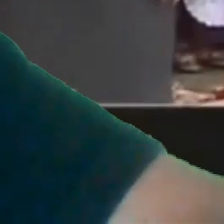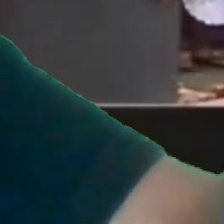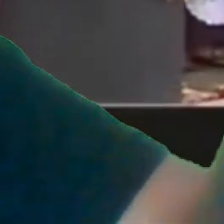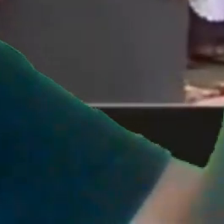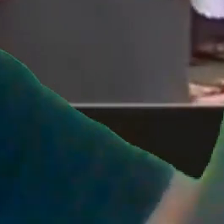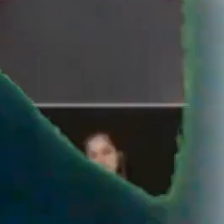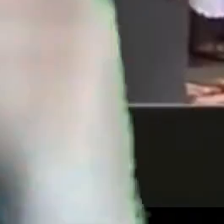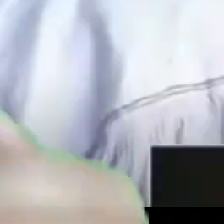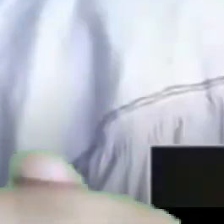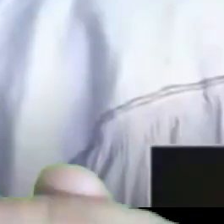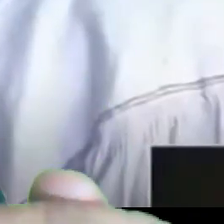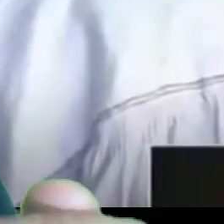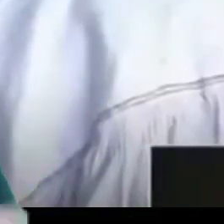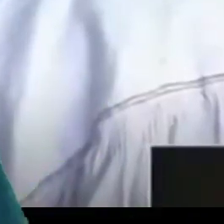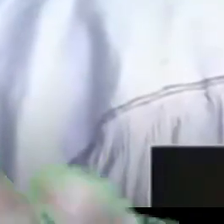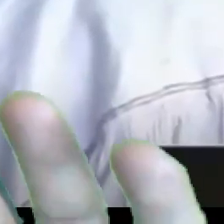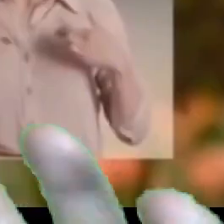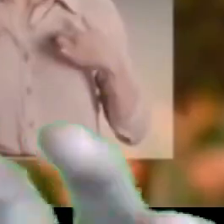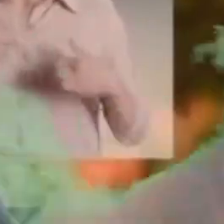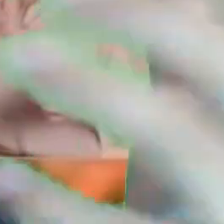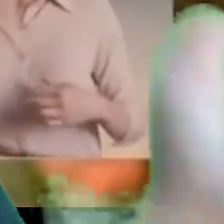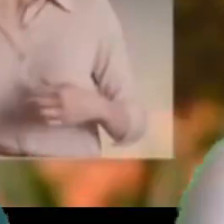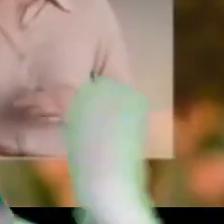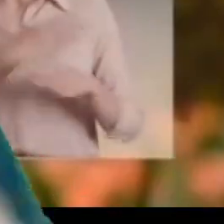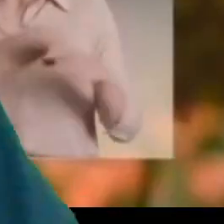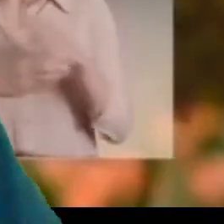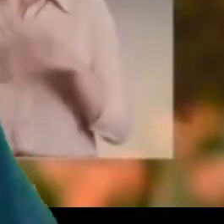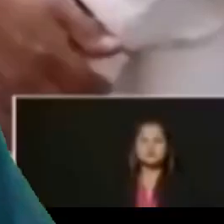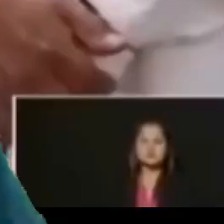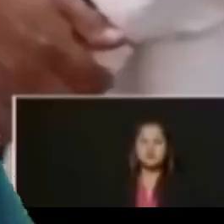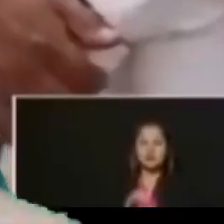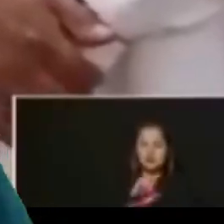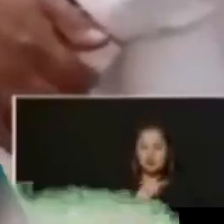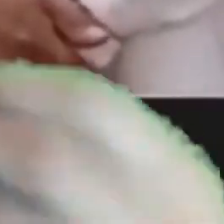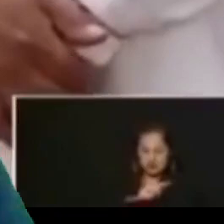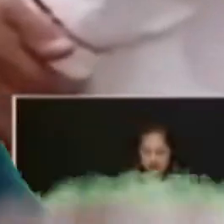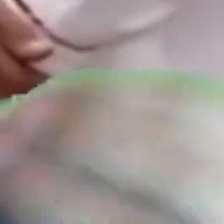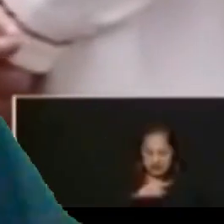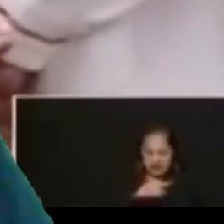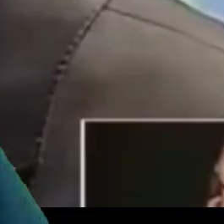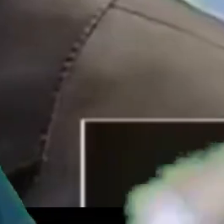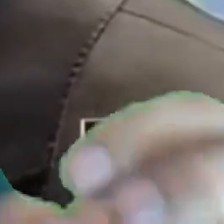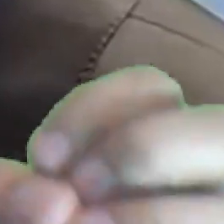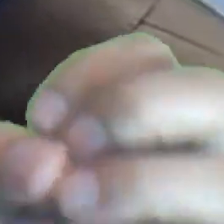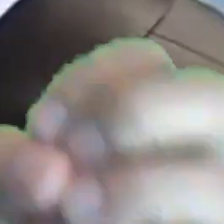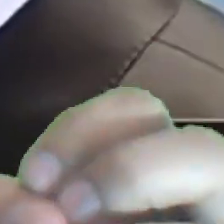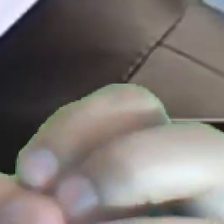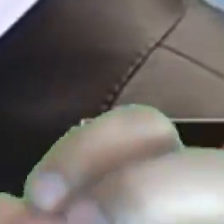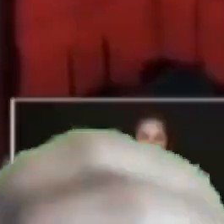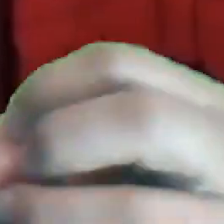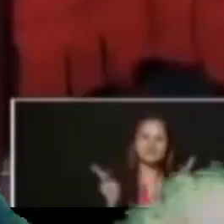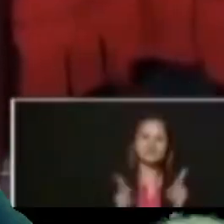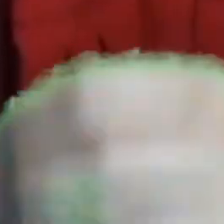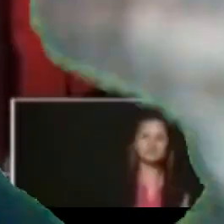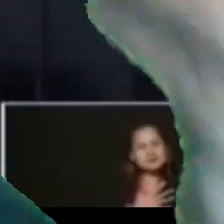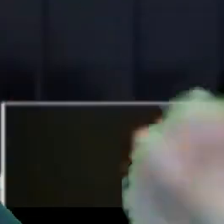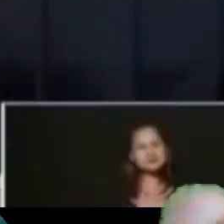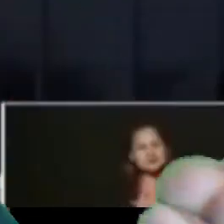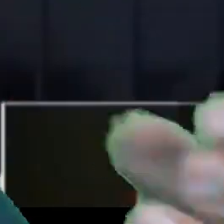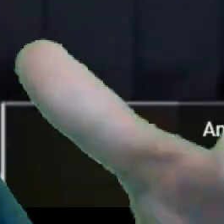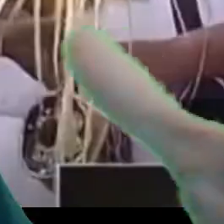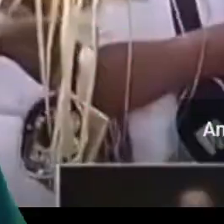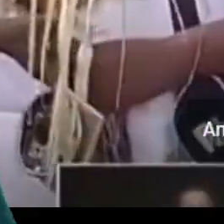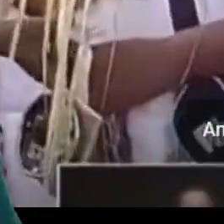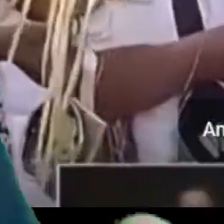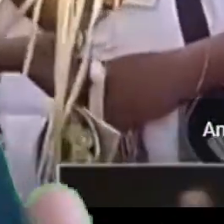si importábamos petróleo, era para refinarlo en las refinerías que sí teníamos y vendíamos el